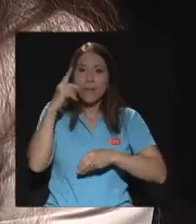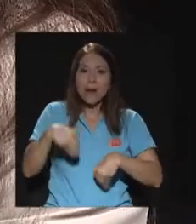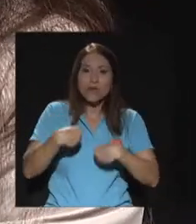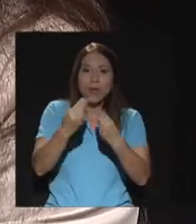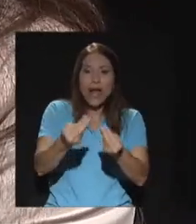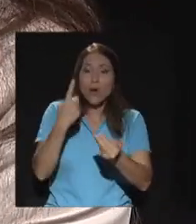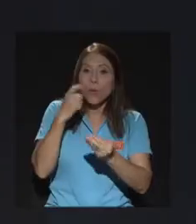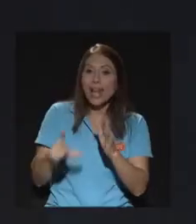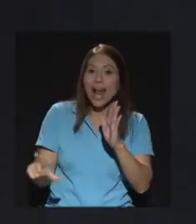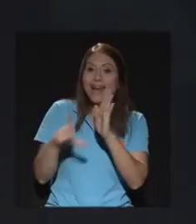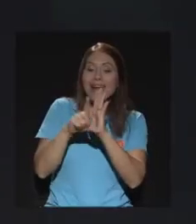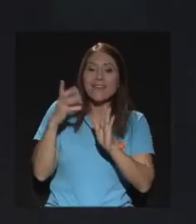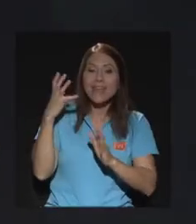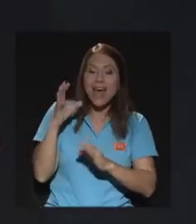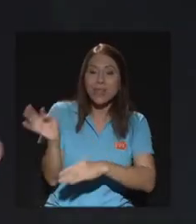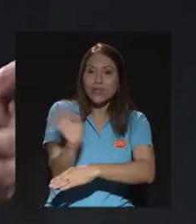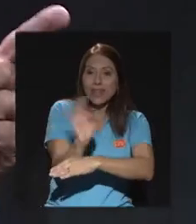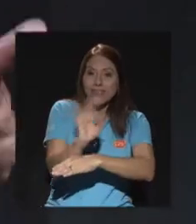radio...